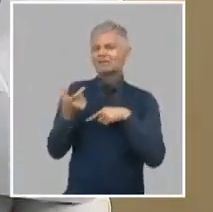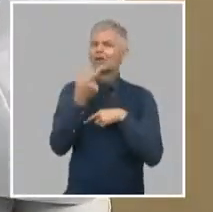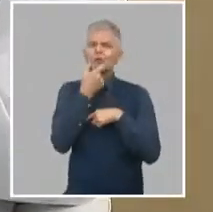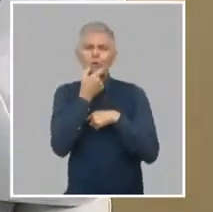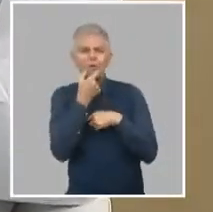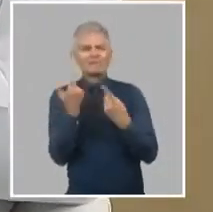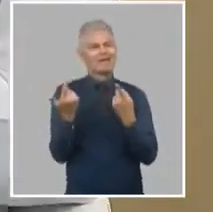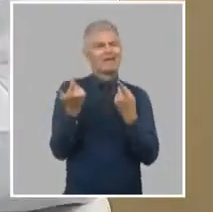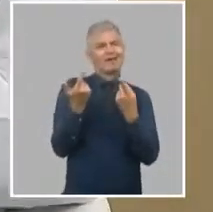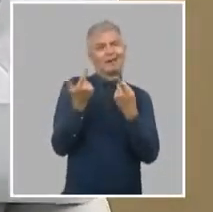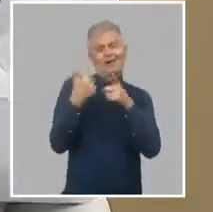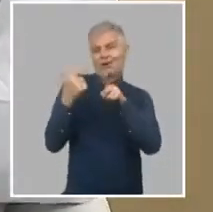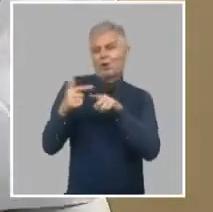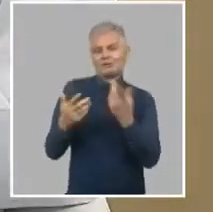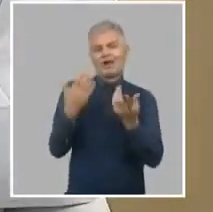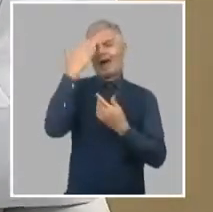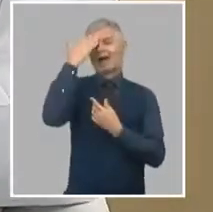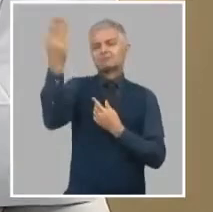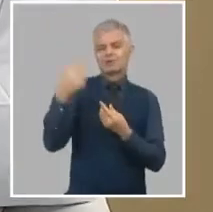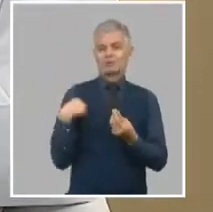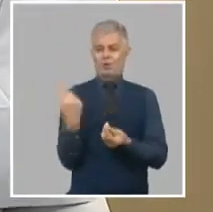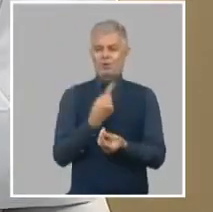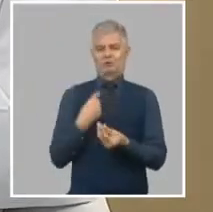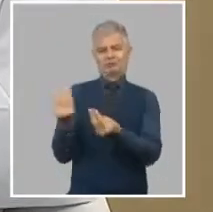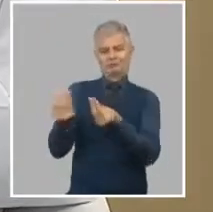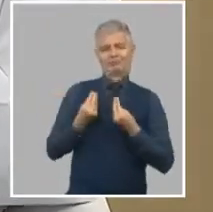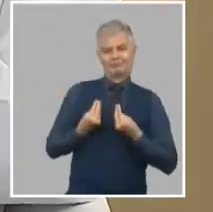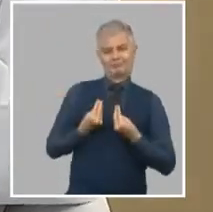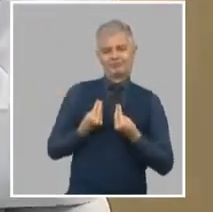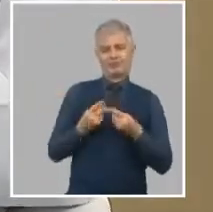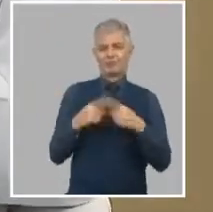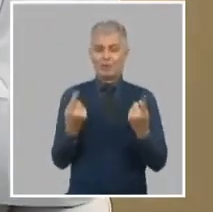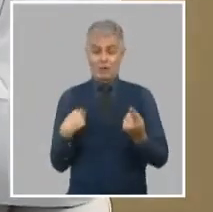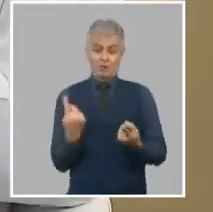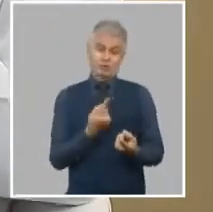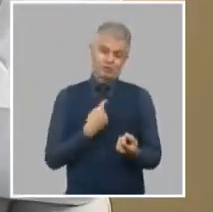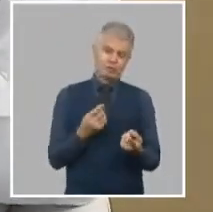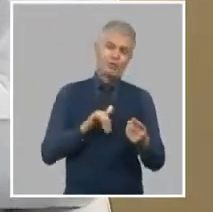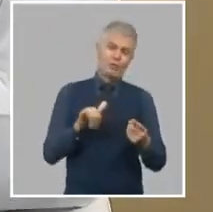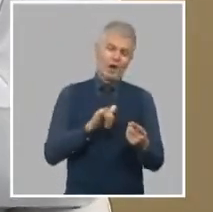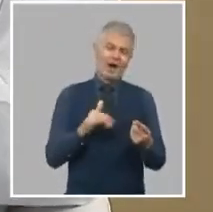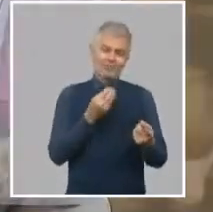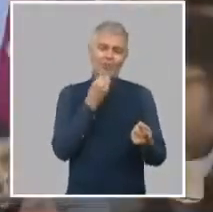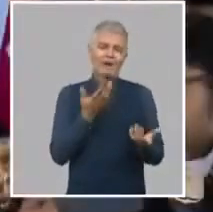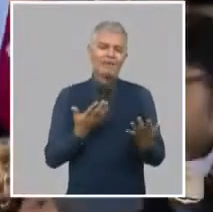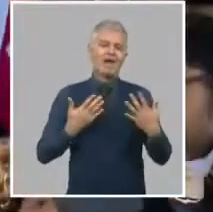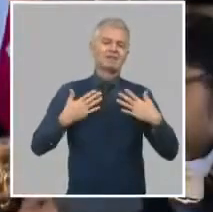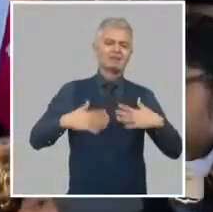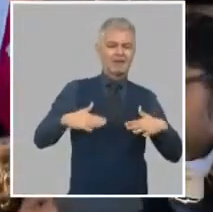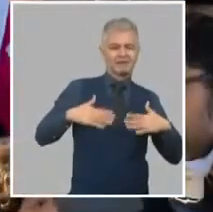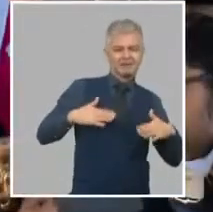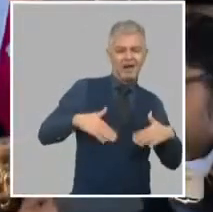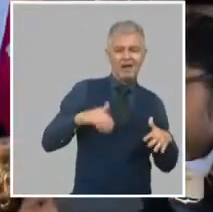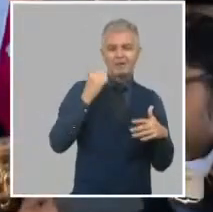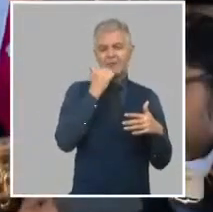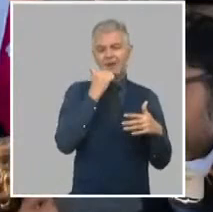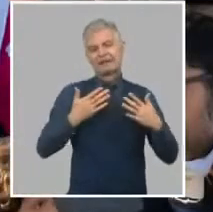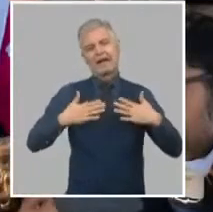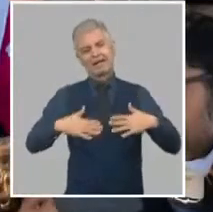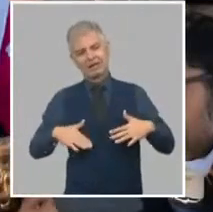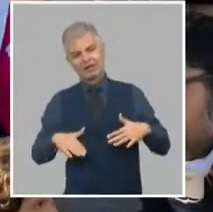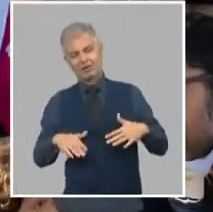dulces, muestras de agradecimiento para que también pudiéramos reposar con más tranquilidad,